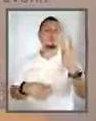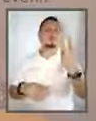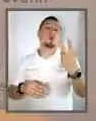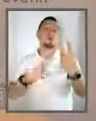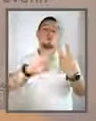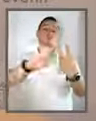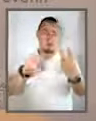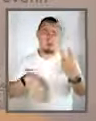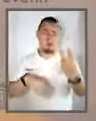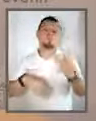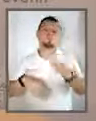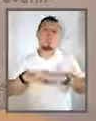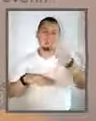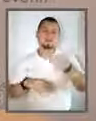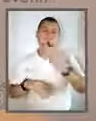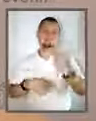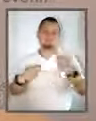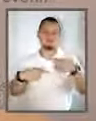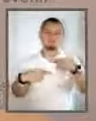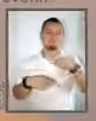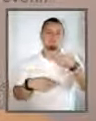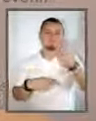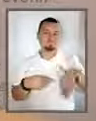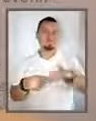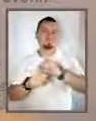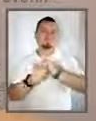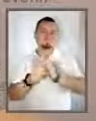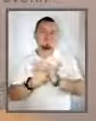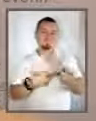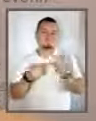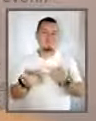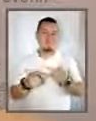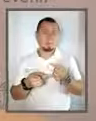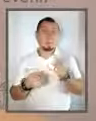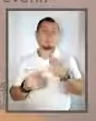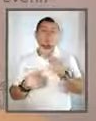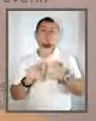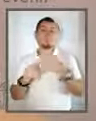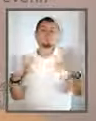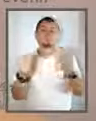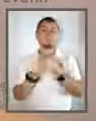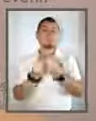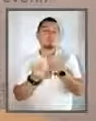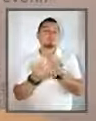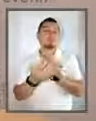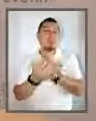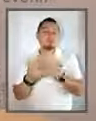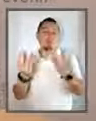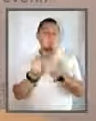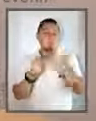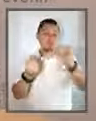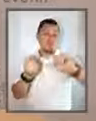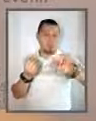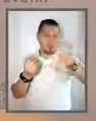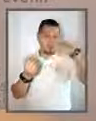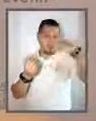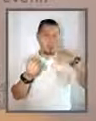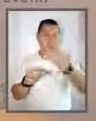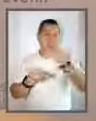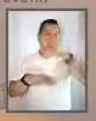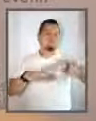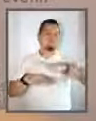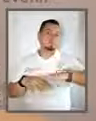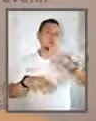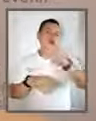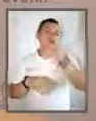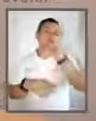defunciones más en el estado, con lo cual se suman ya, y ustedes verán hoy en la noche en el reporte,